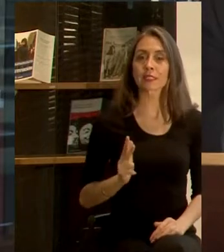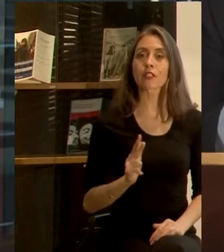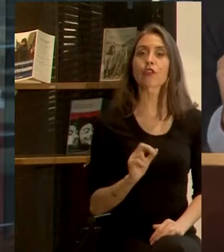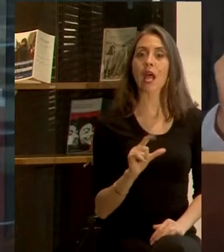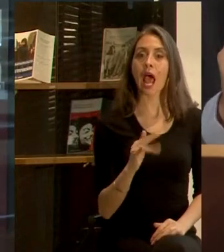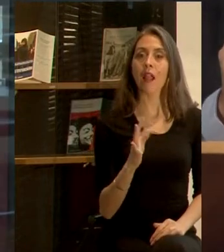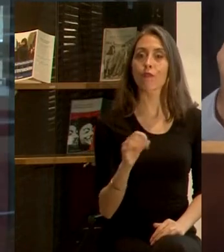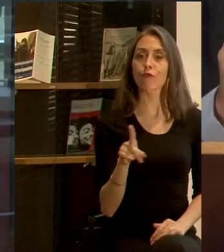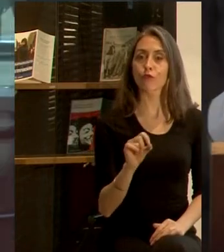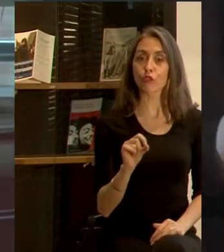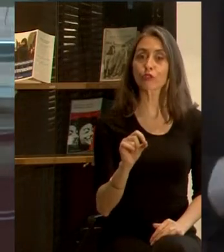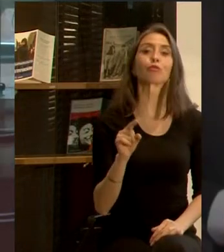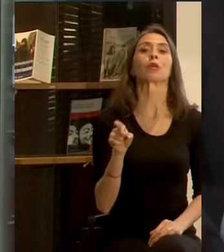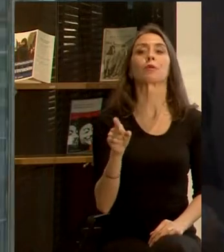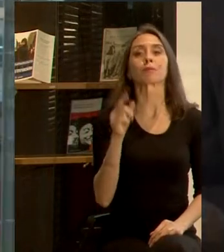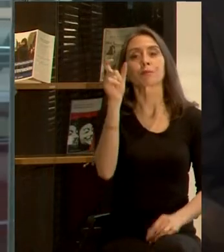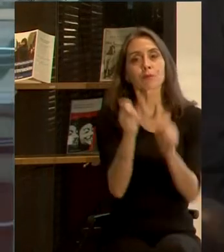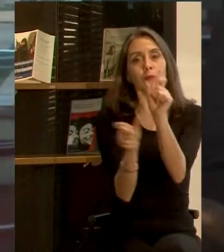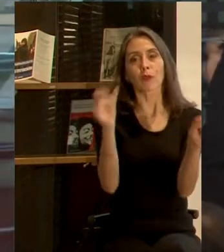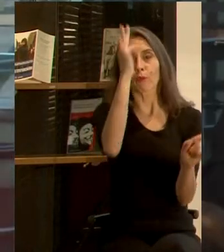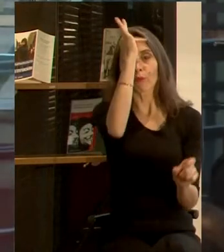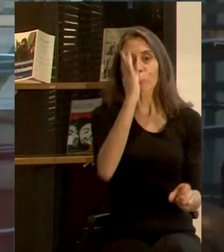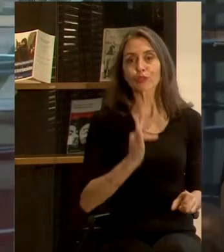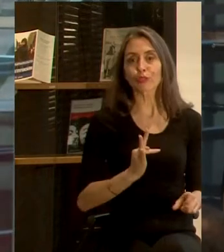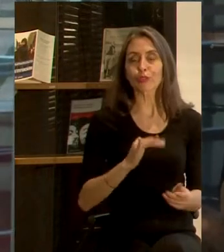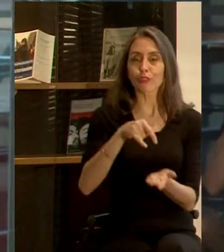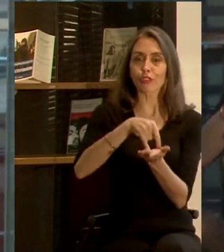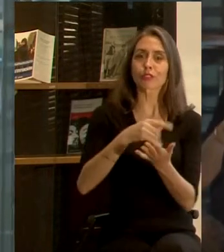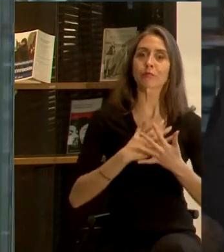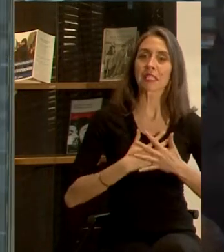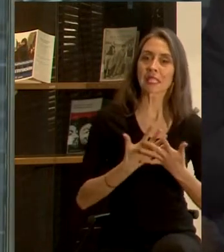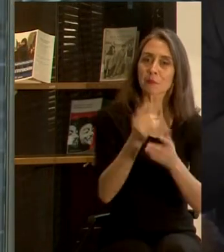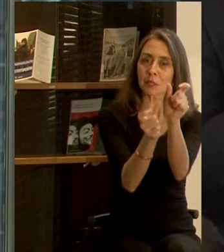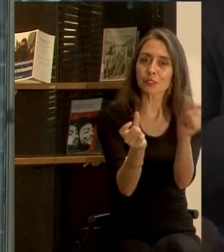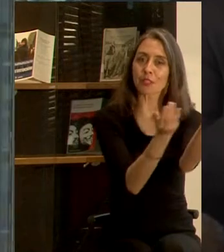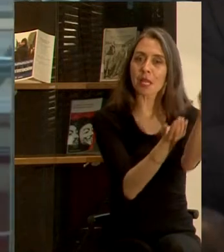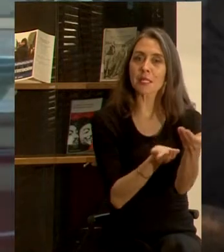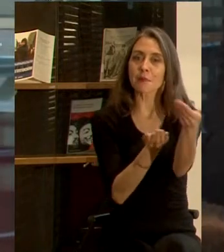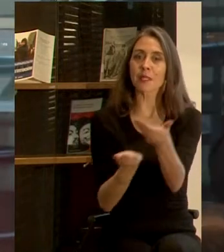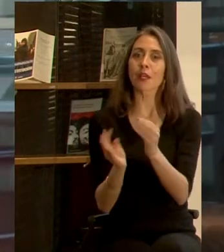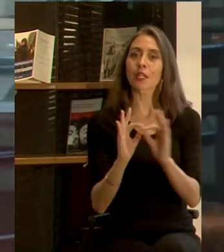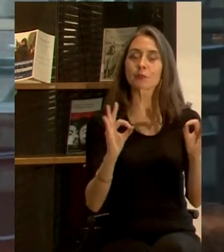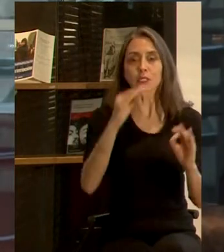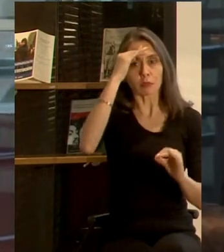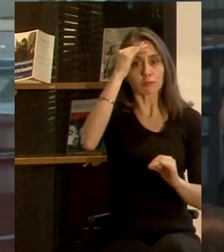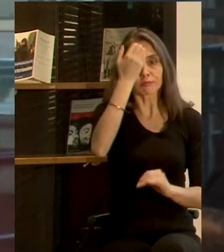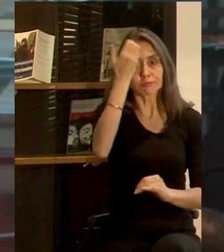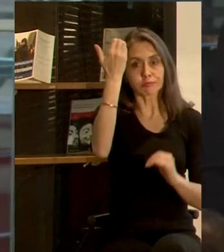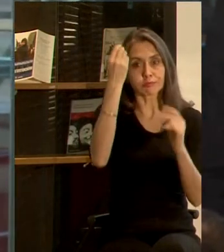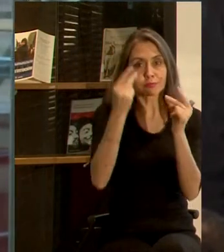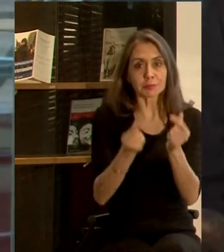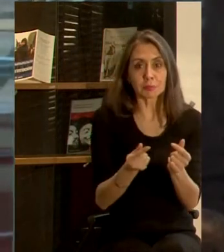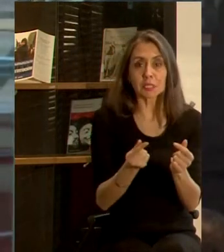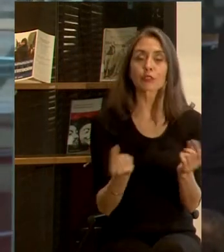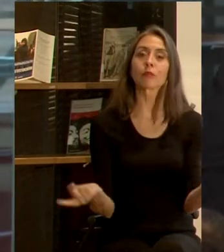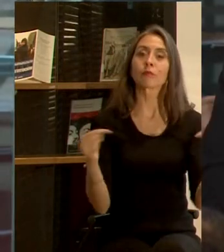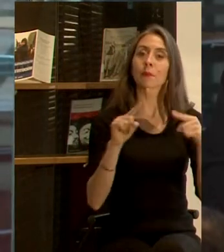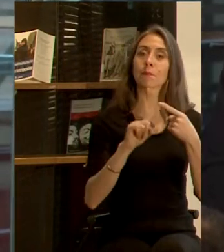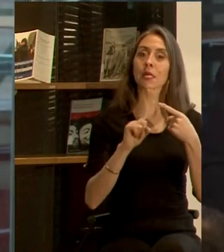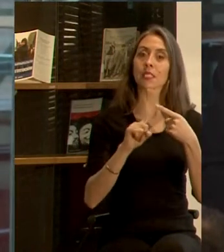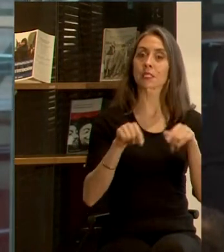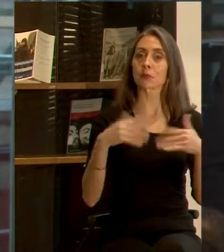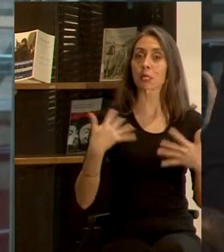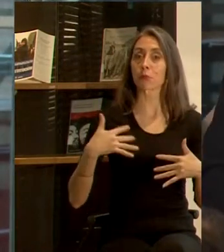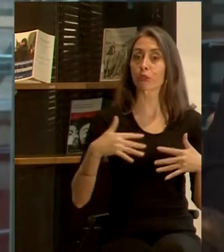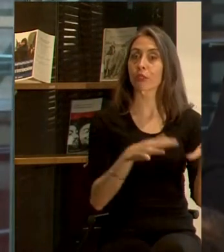Pérez, funcionarios del Congreso, queridos invitados especiales, expertos que van a participar de esta